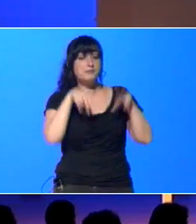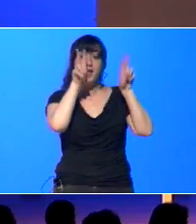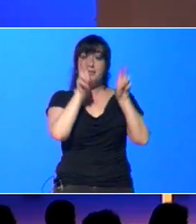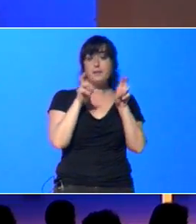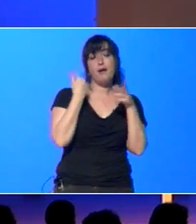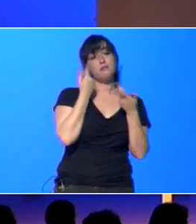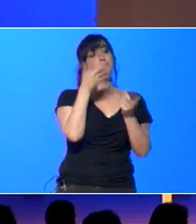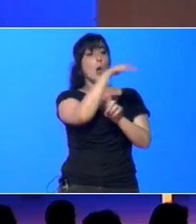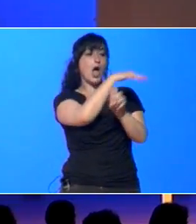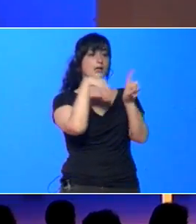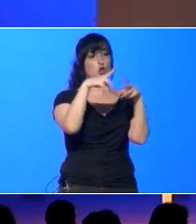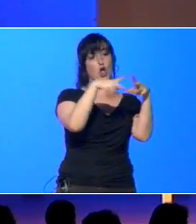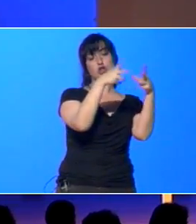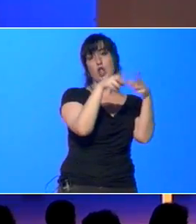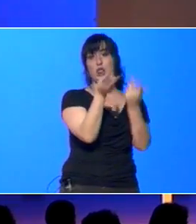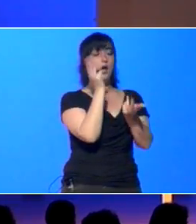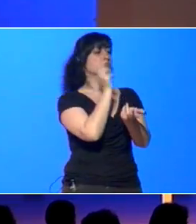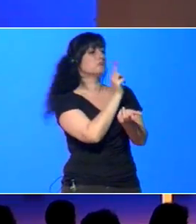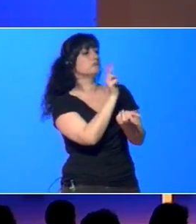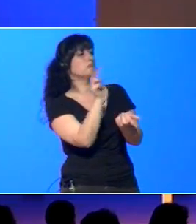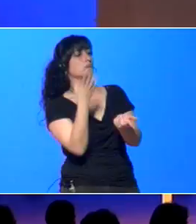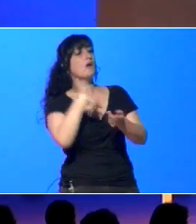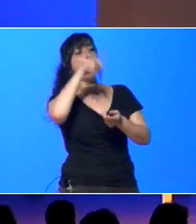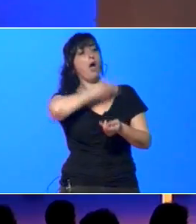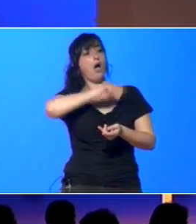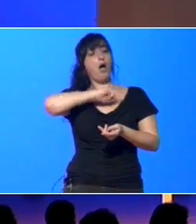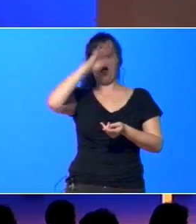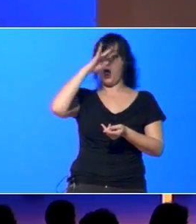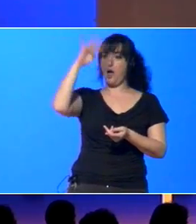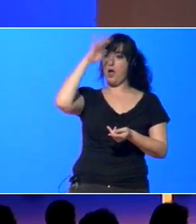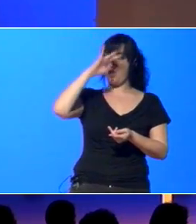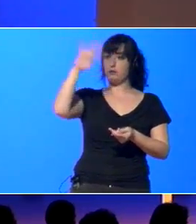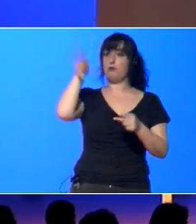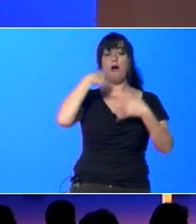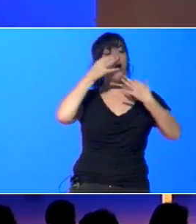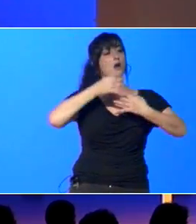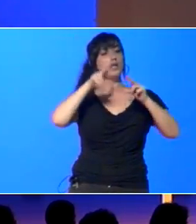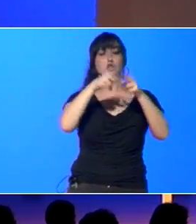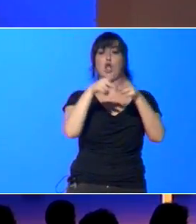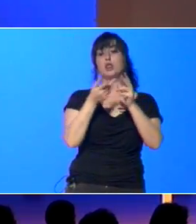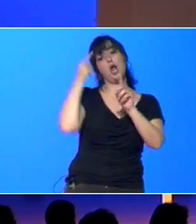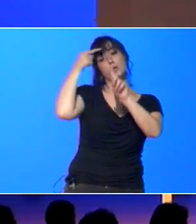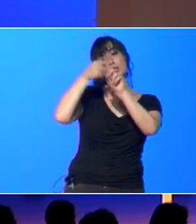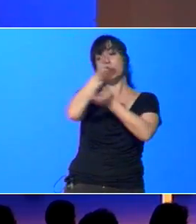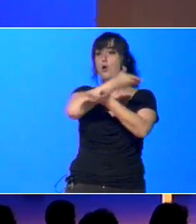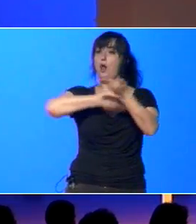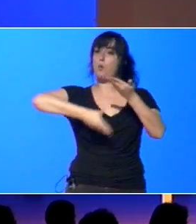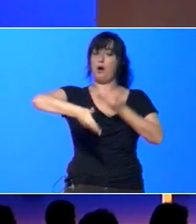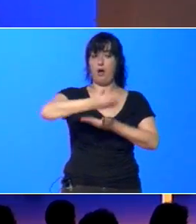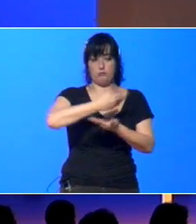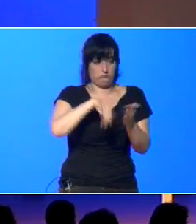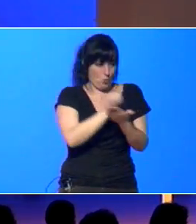entornos sociales, de ética, de realidades sociales en las que se pueda colaborar, era muy, muy amplia.